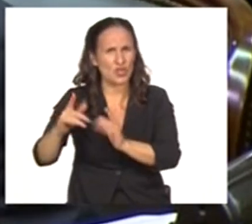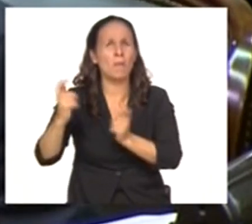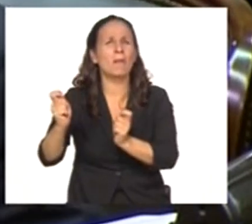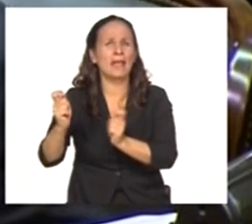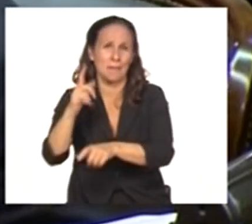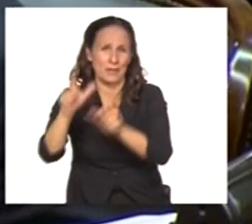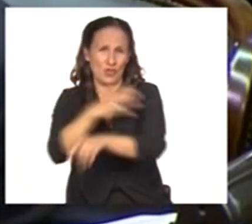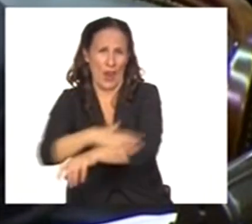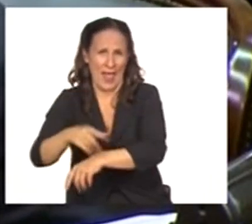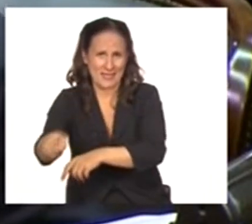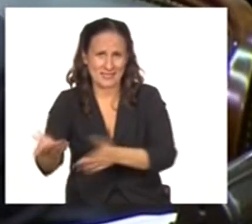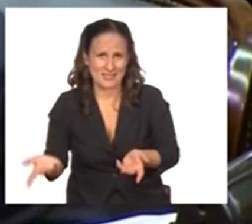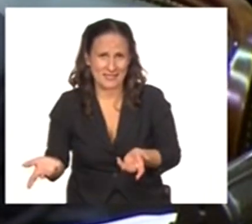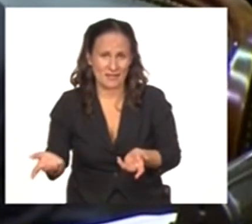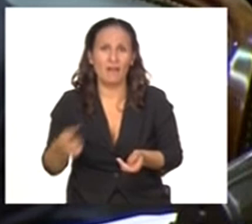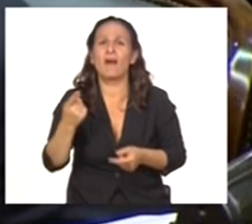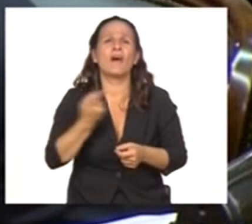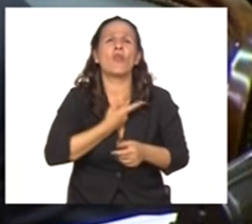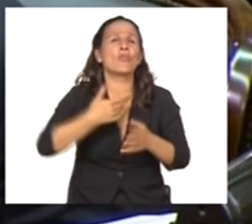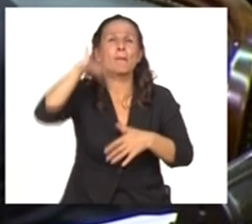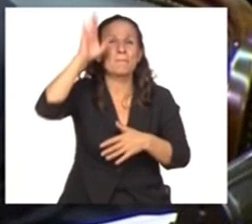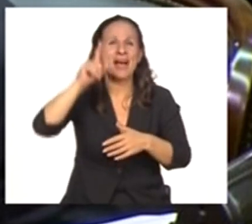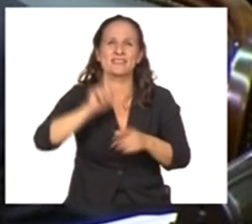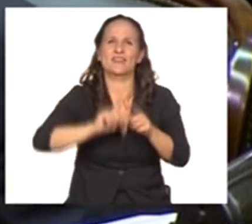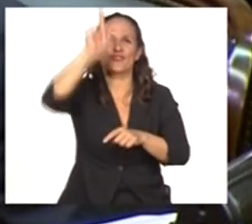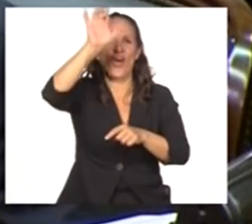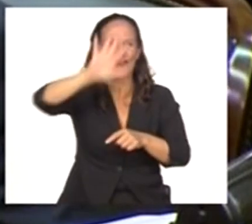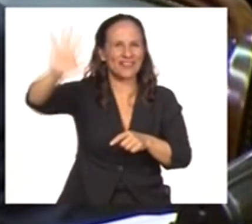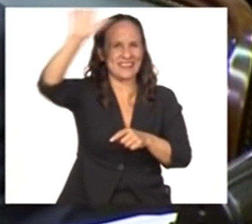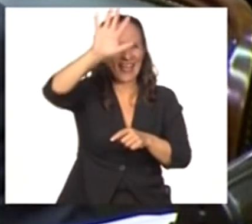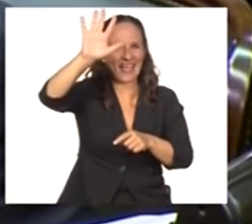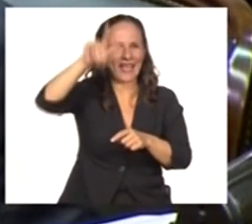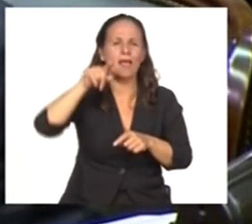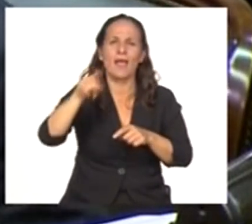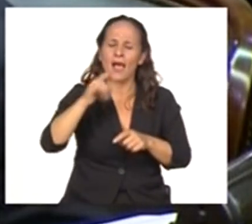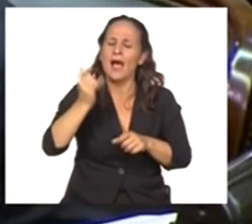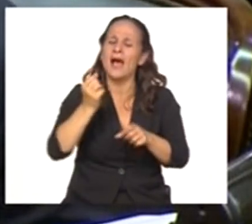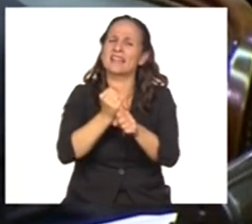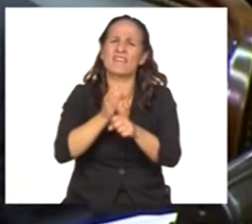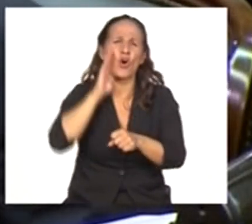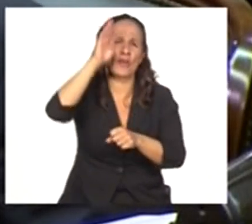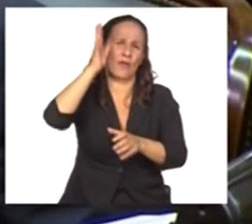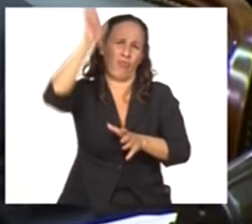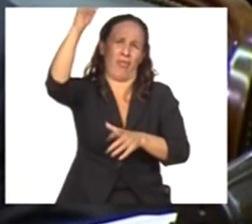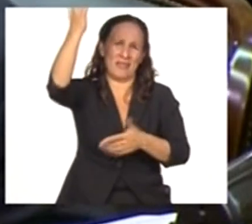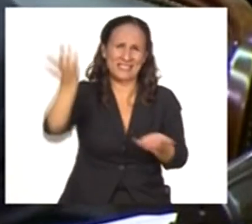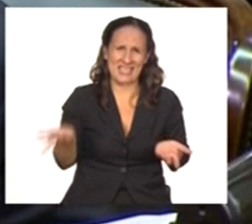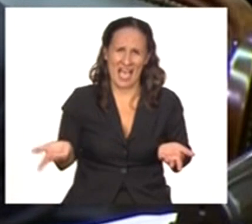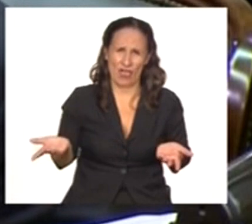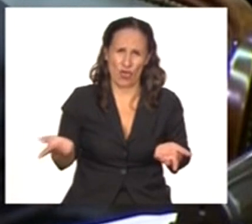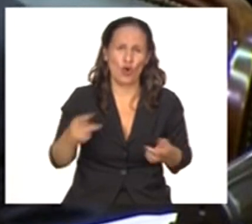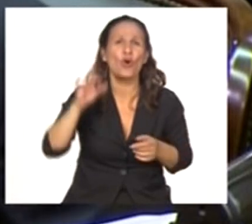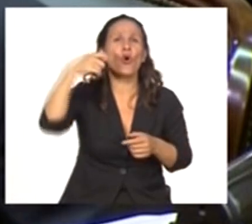¿dónde crecieron fuerte? Crecieron en el norte grande argentino, donde los niveles de informalidad laboral eran altísimos y donde solo